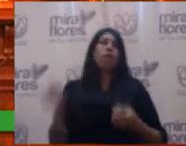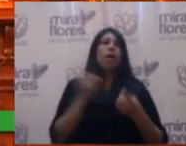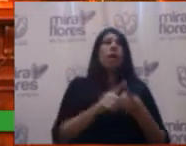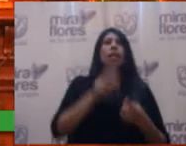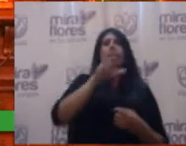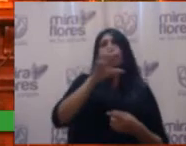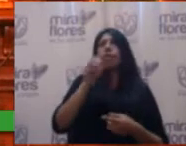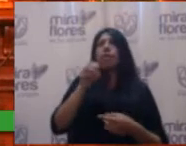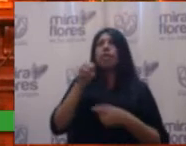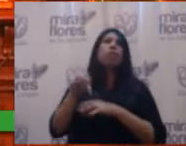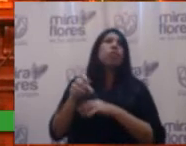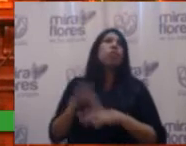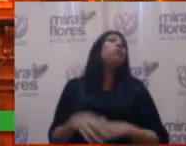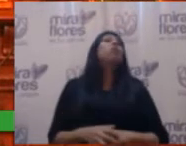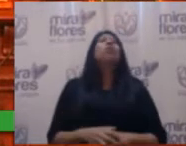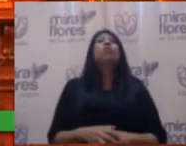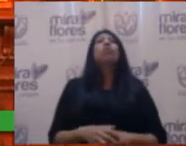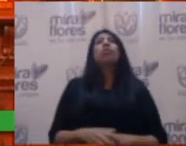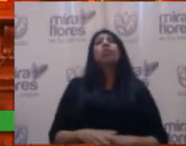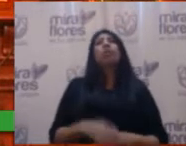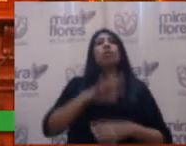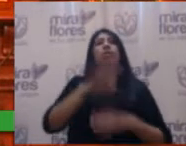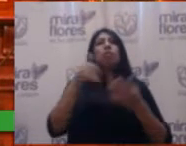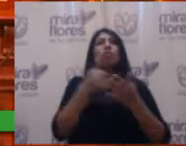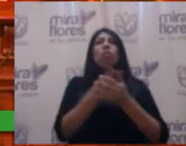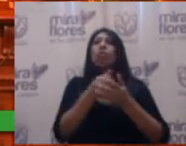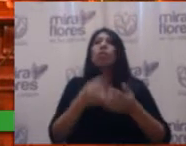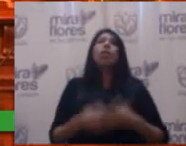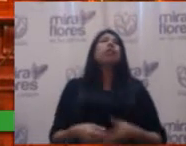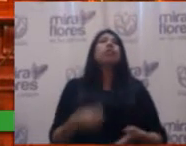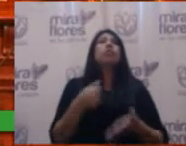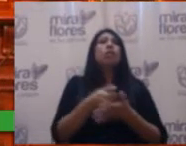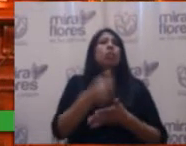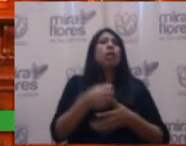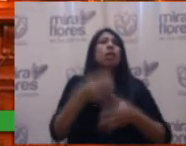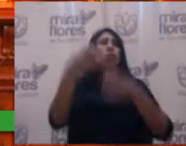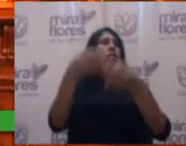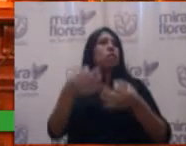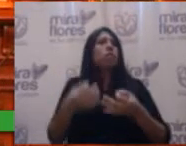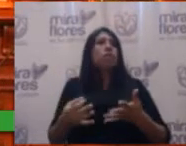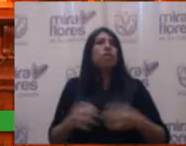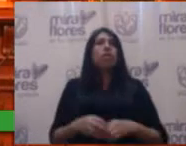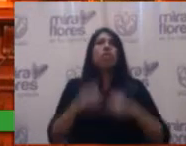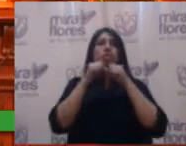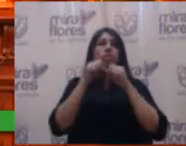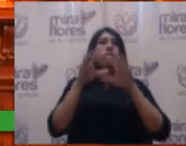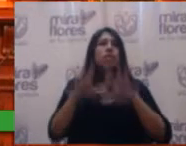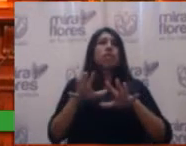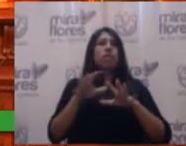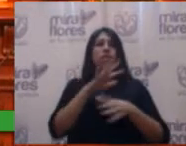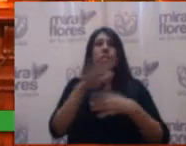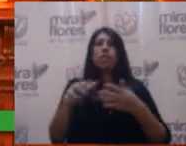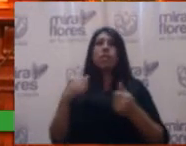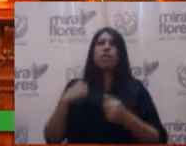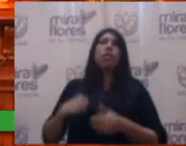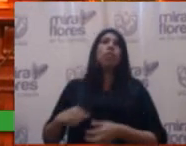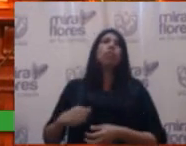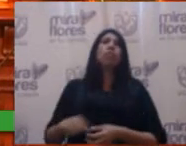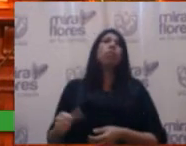en relación a, en materia de recaudación tributaria. Estos informes se encuentran en la Secretaría General, si algún miembro del Consejo